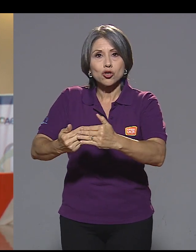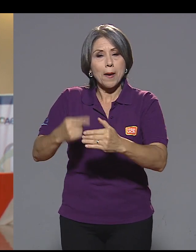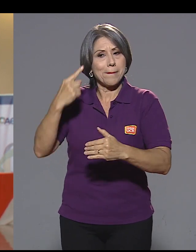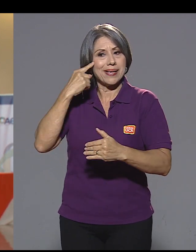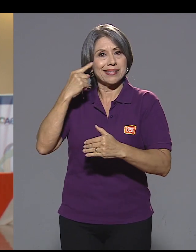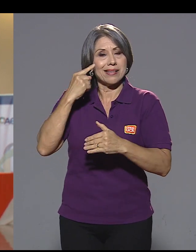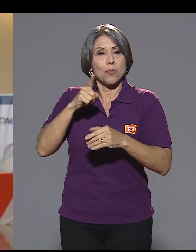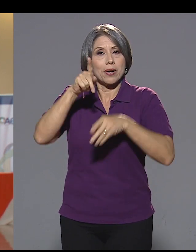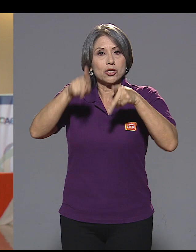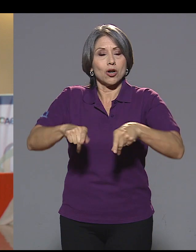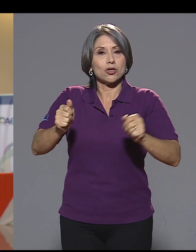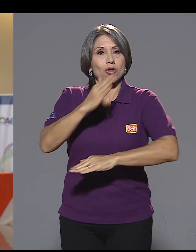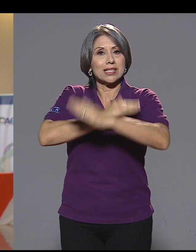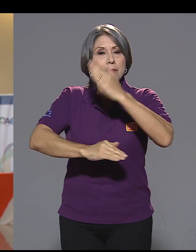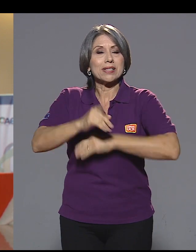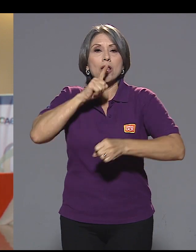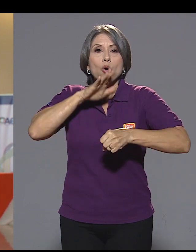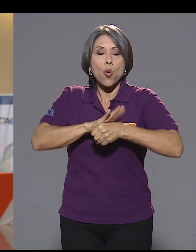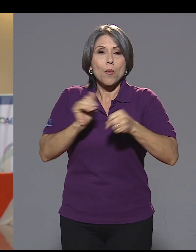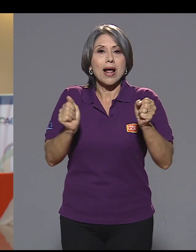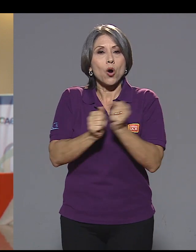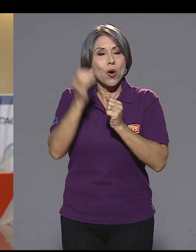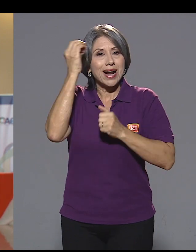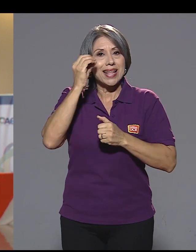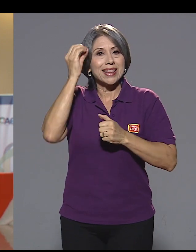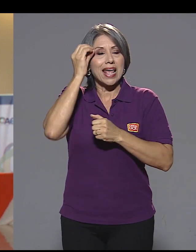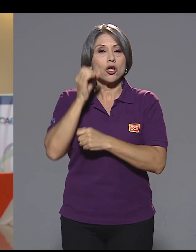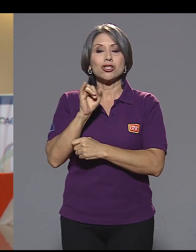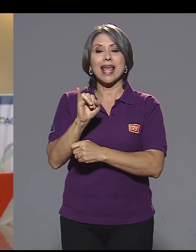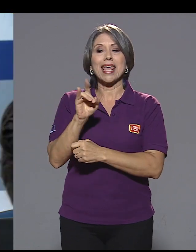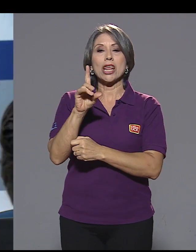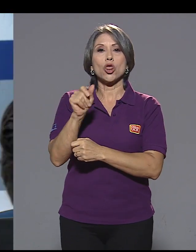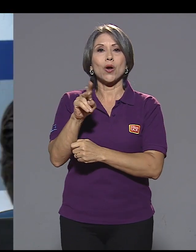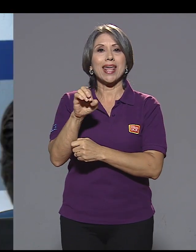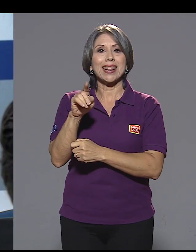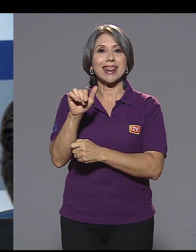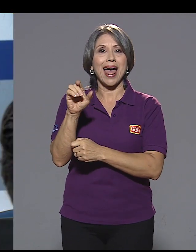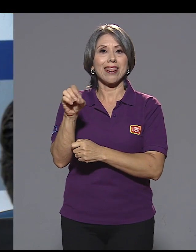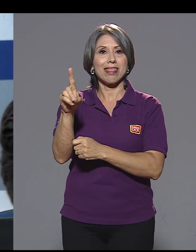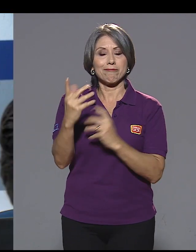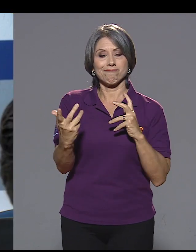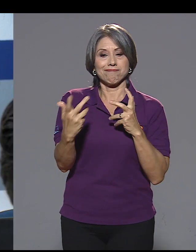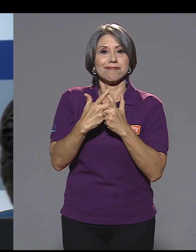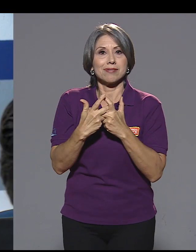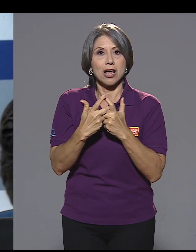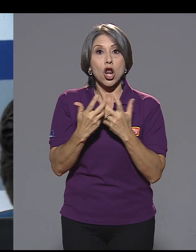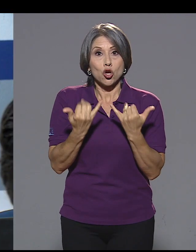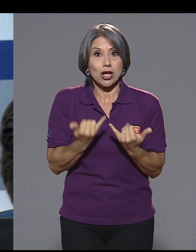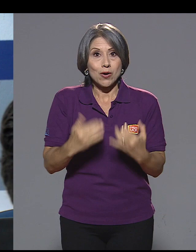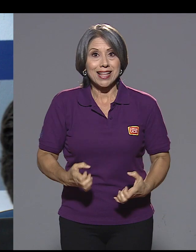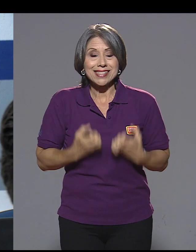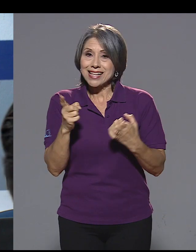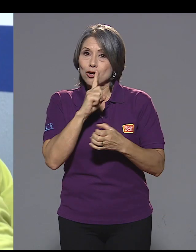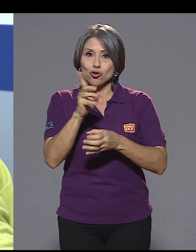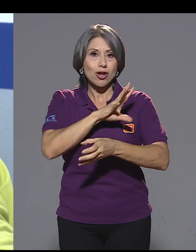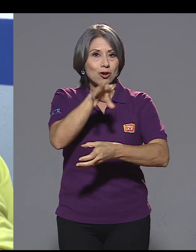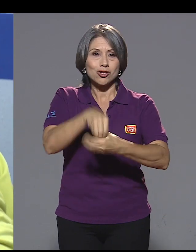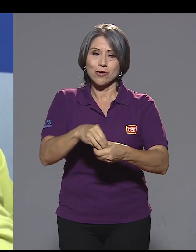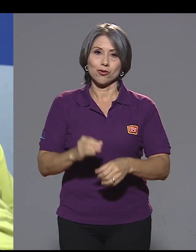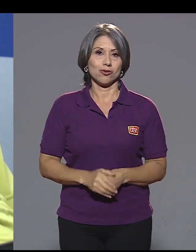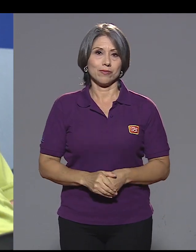discapacidad cumplan con criterios de idoneidad. Los criterios de idoneidad que existen actualmente no son inclusivos. Bueno, hay varias barreras,